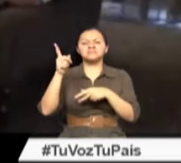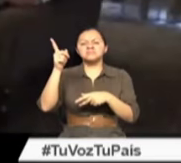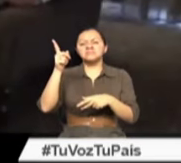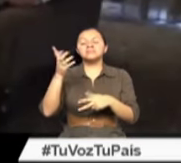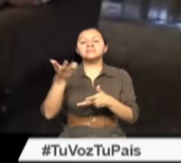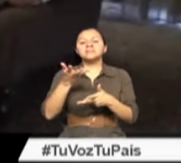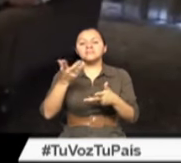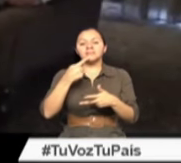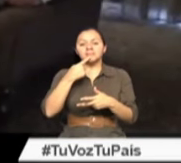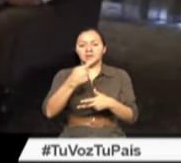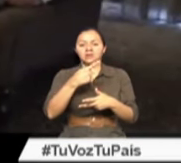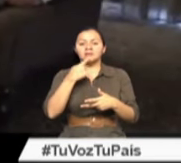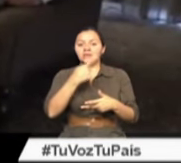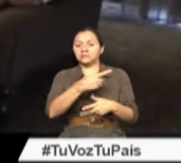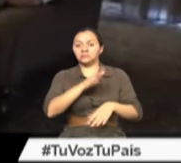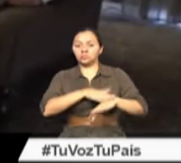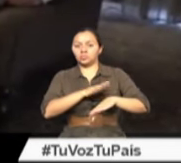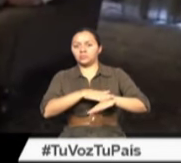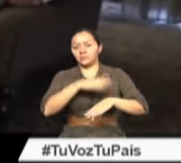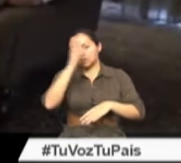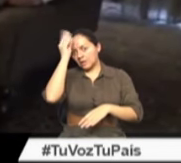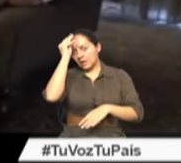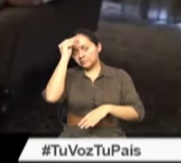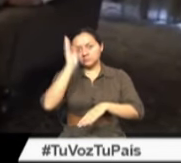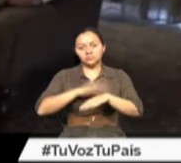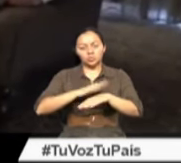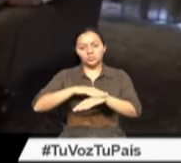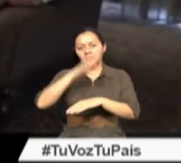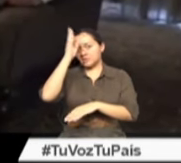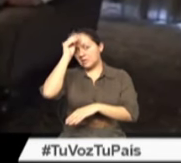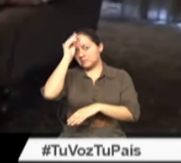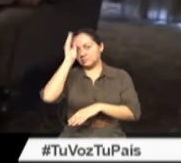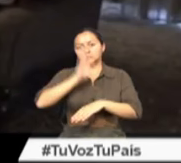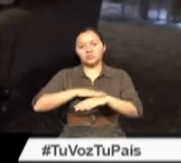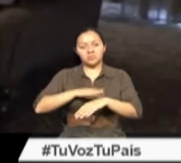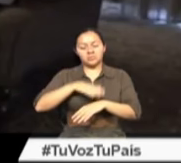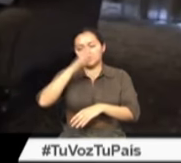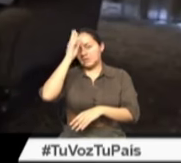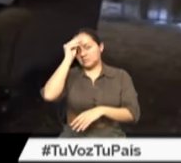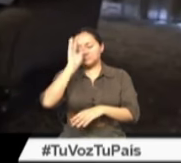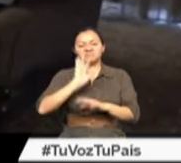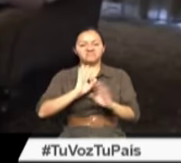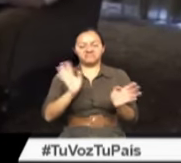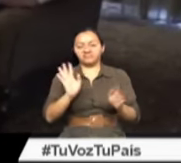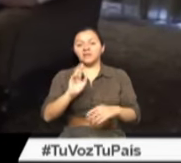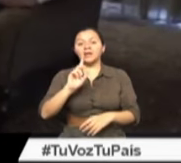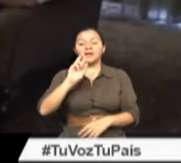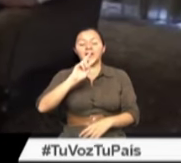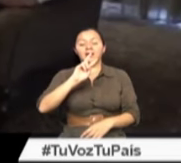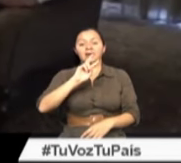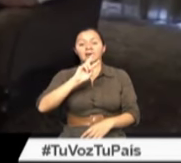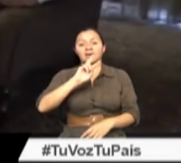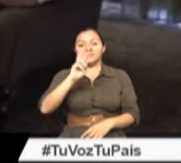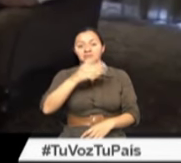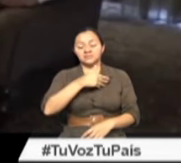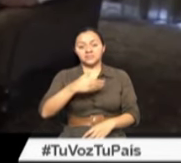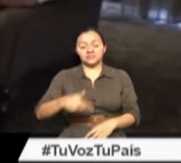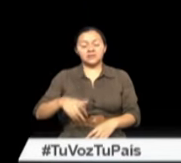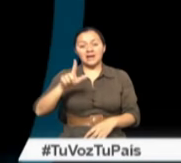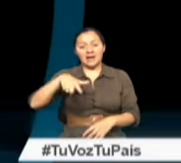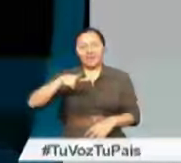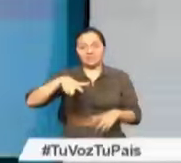los cuales intenta involucrar al candidato a la vicepresidencia Jorge Glas, el presidenciable Lenin Moreno defendió a su compañero de